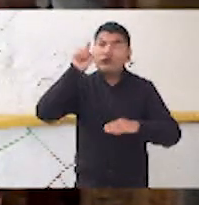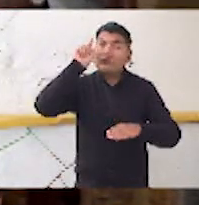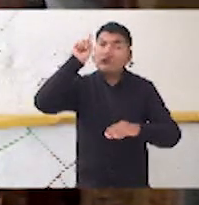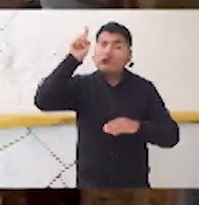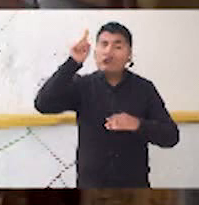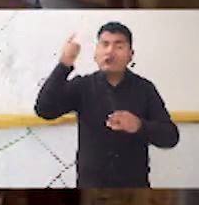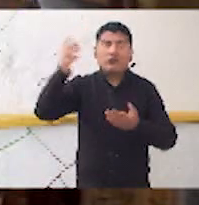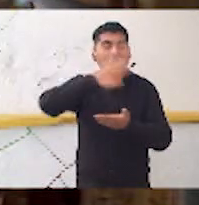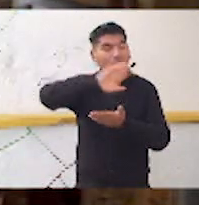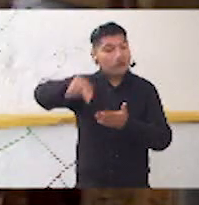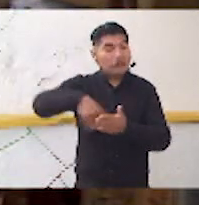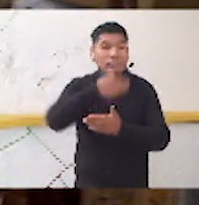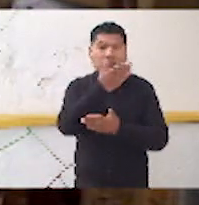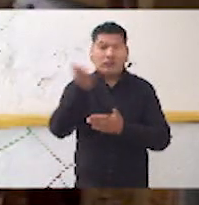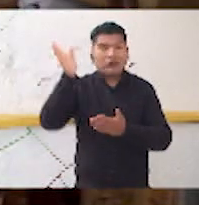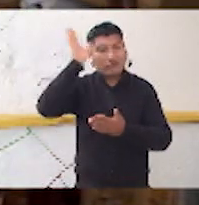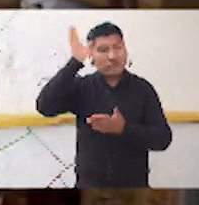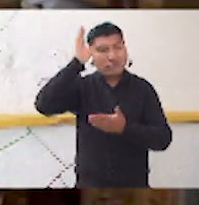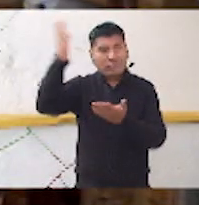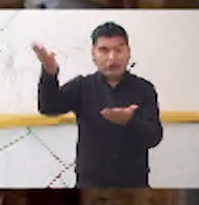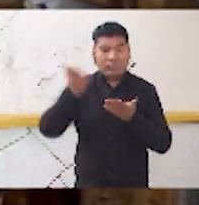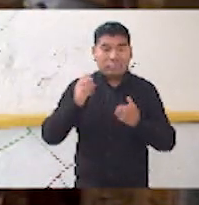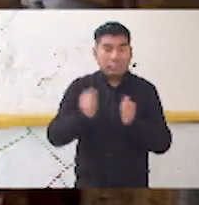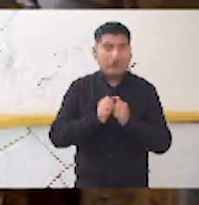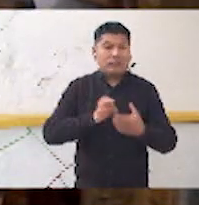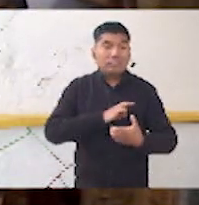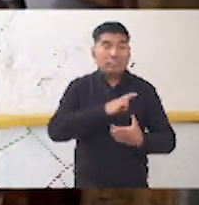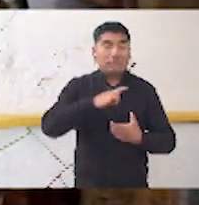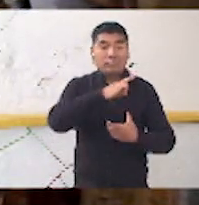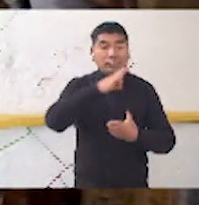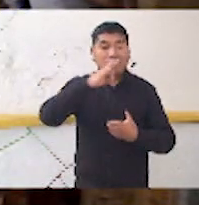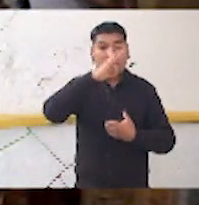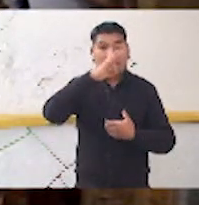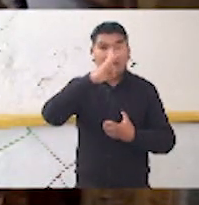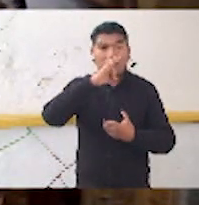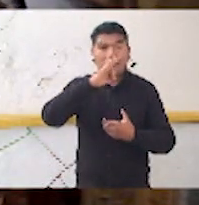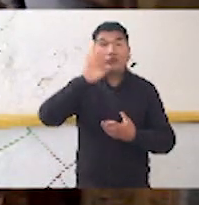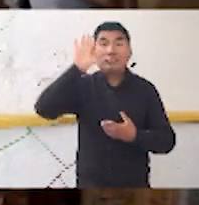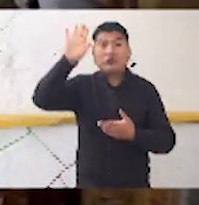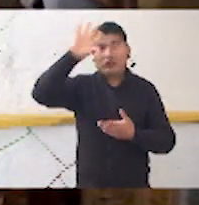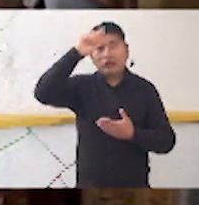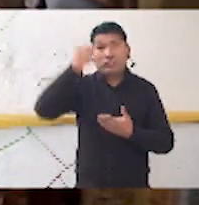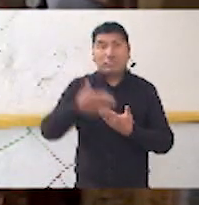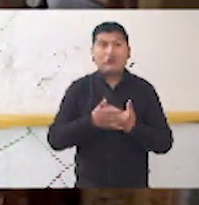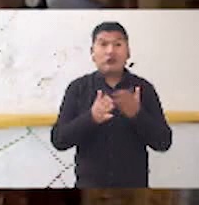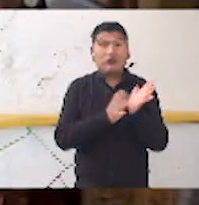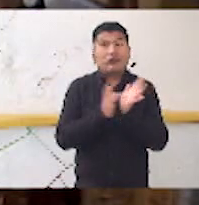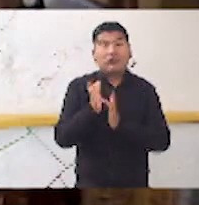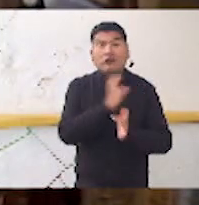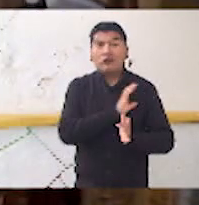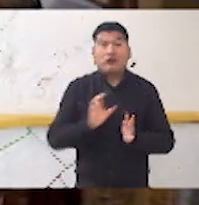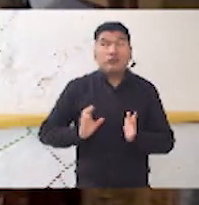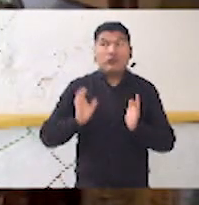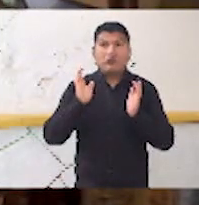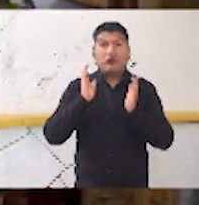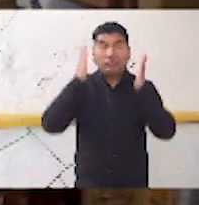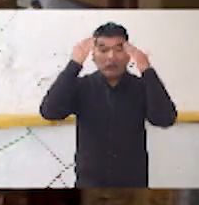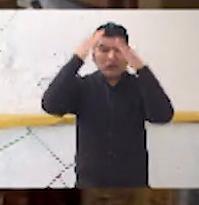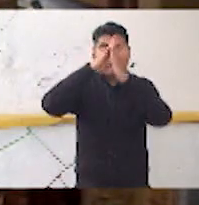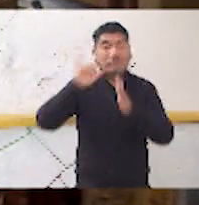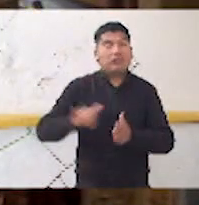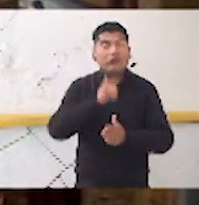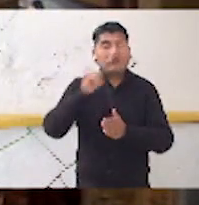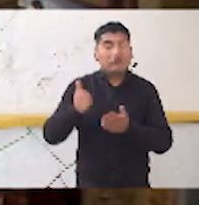proviene toda paternidad en la comunión del Espíritu. Hijo Jesucristo, sacerdote eterno,